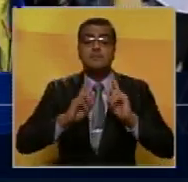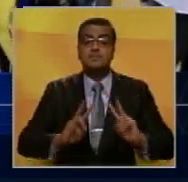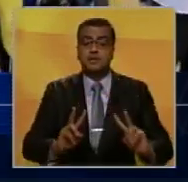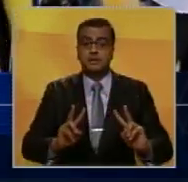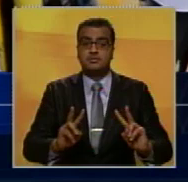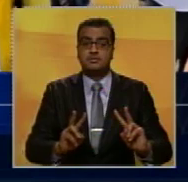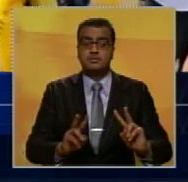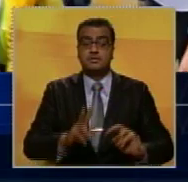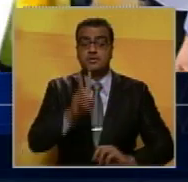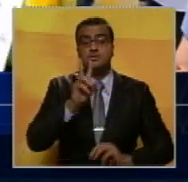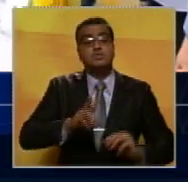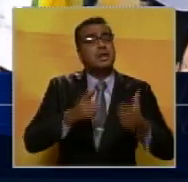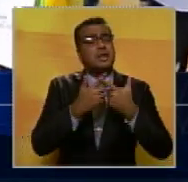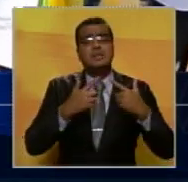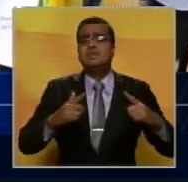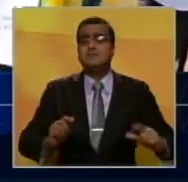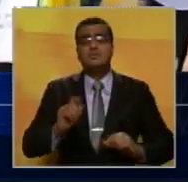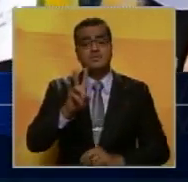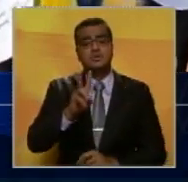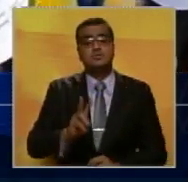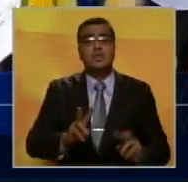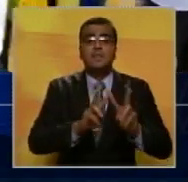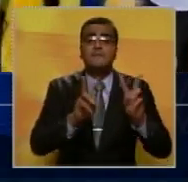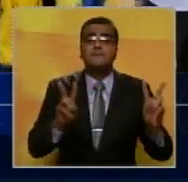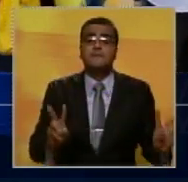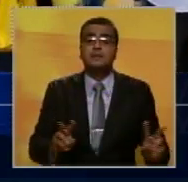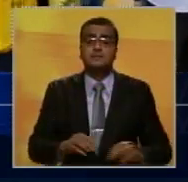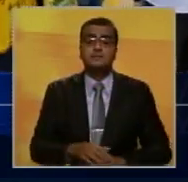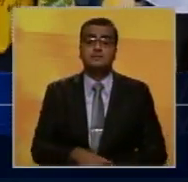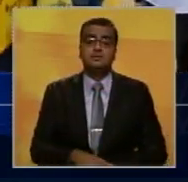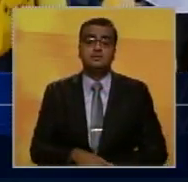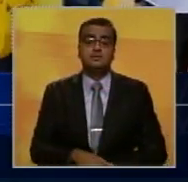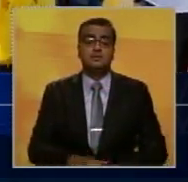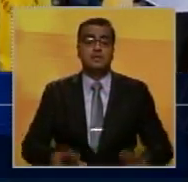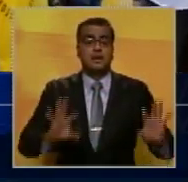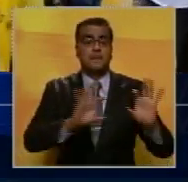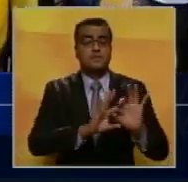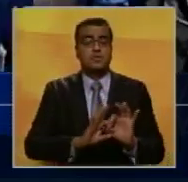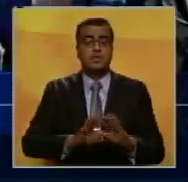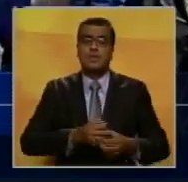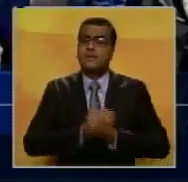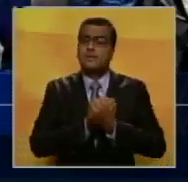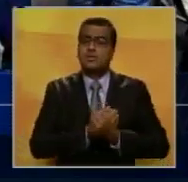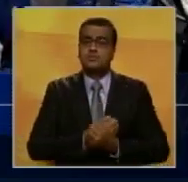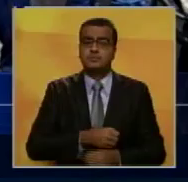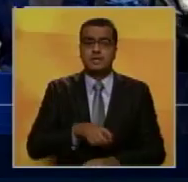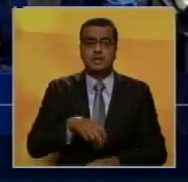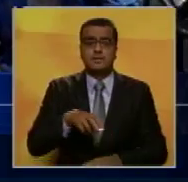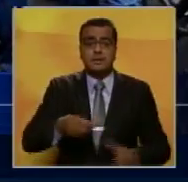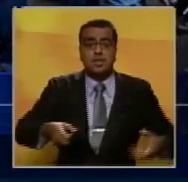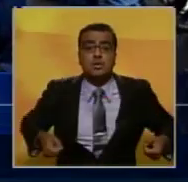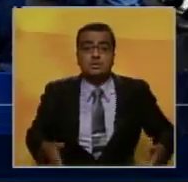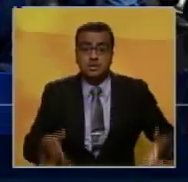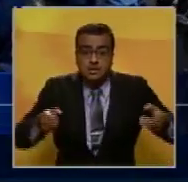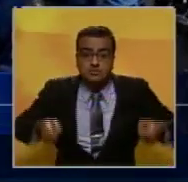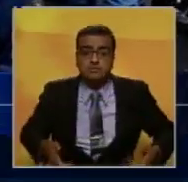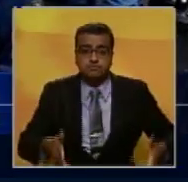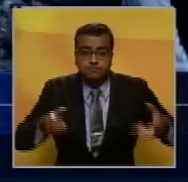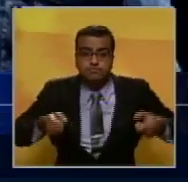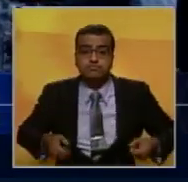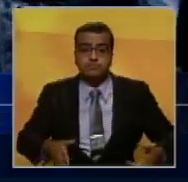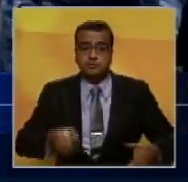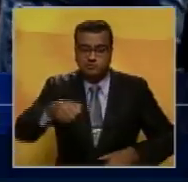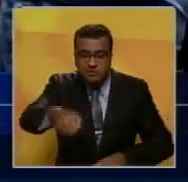una Venezuela libre, una Venezuela de paz, de armonía, de amor. Caminando en silla de ruedas